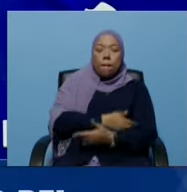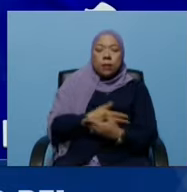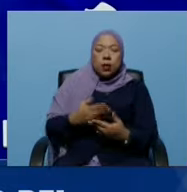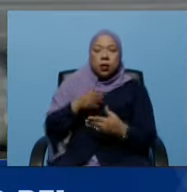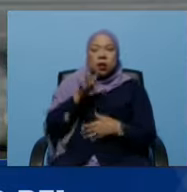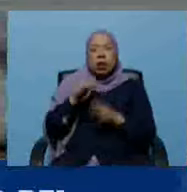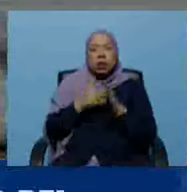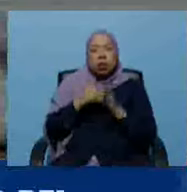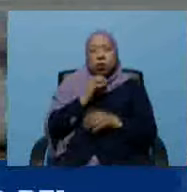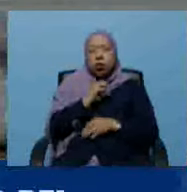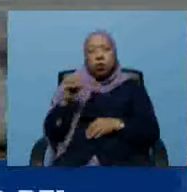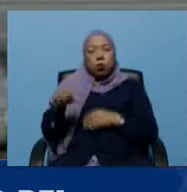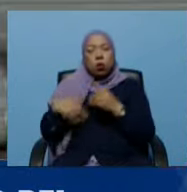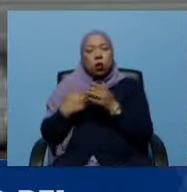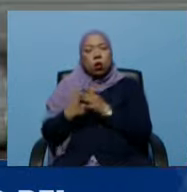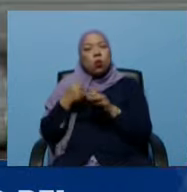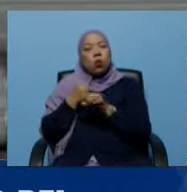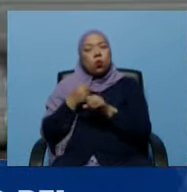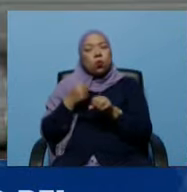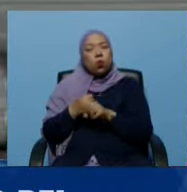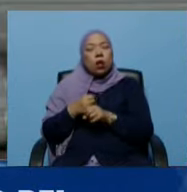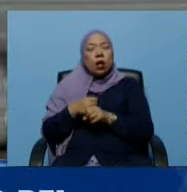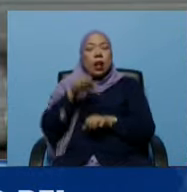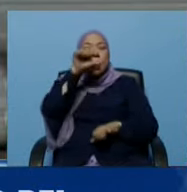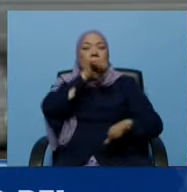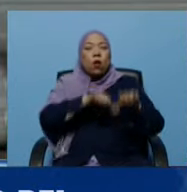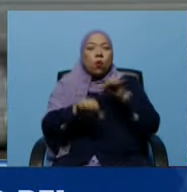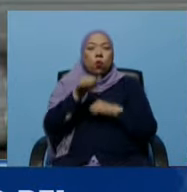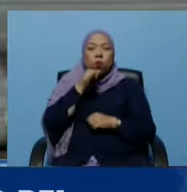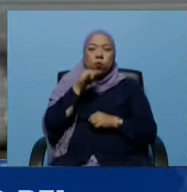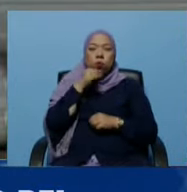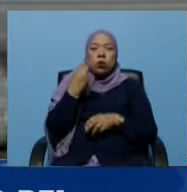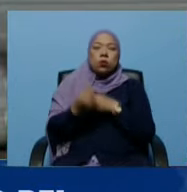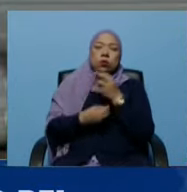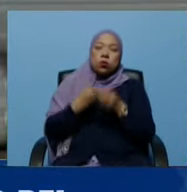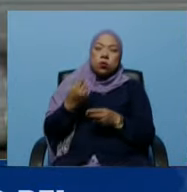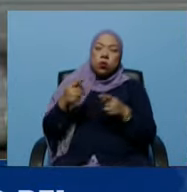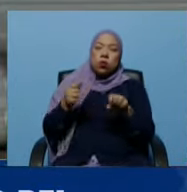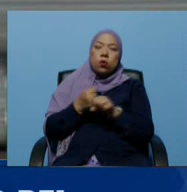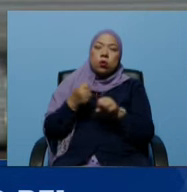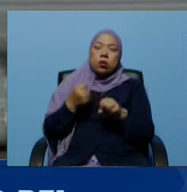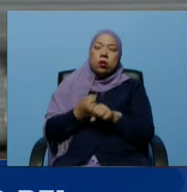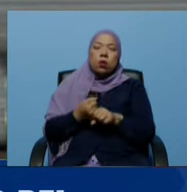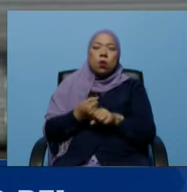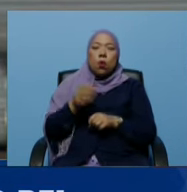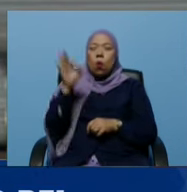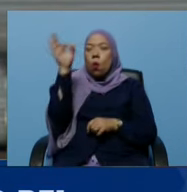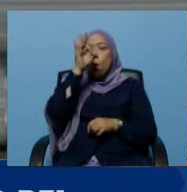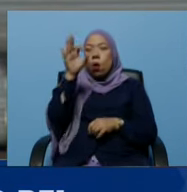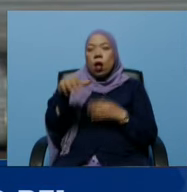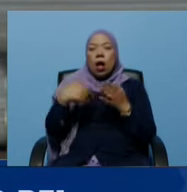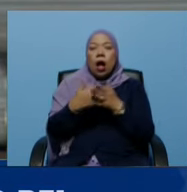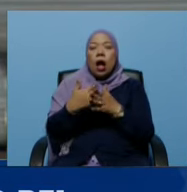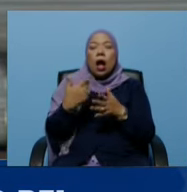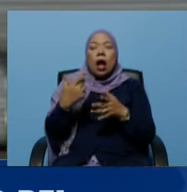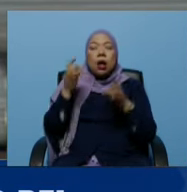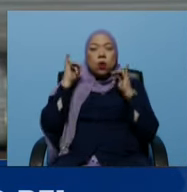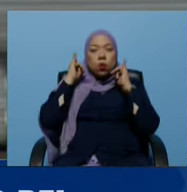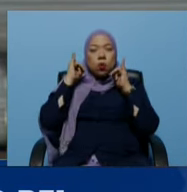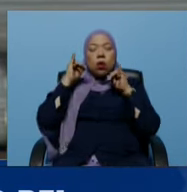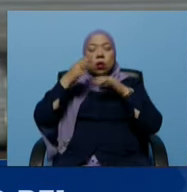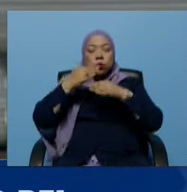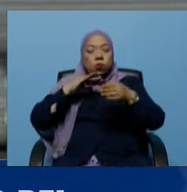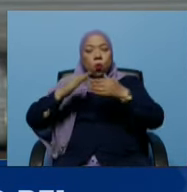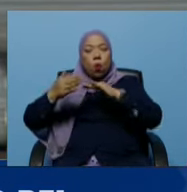1.550.000 toneladas de acero líquido para ser transformadas en bobinas laminadas en caliente, en